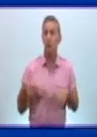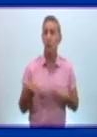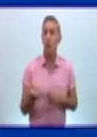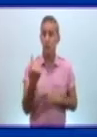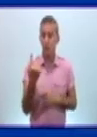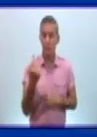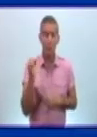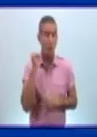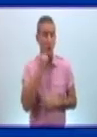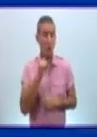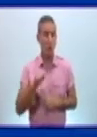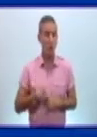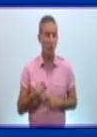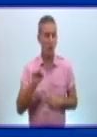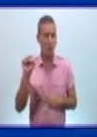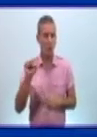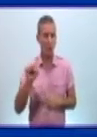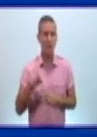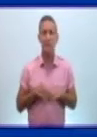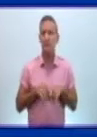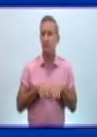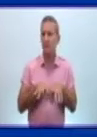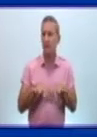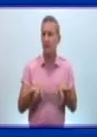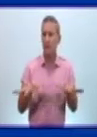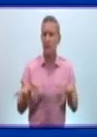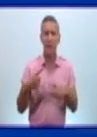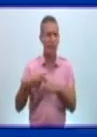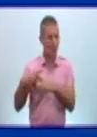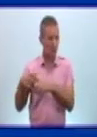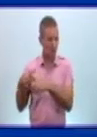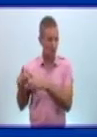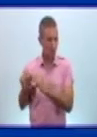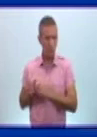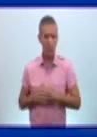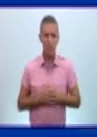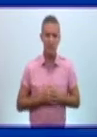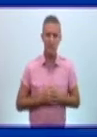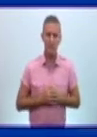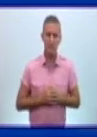más sustancias se dispersan en otras.